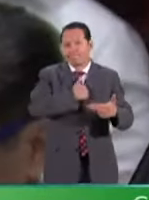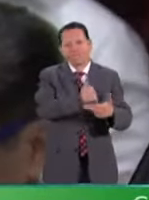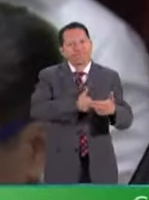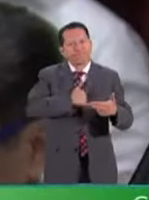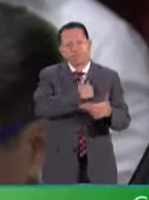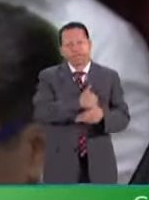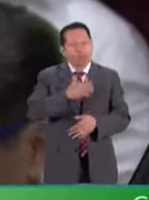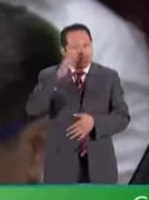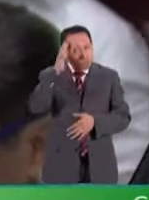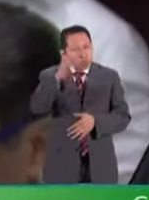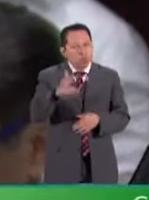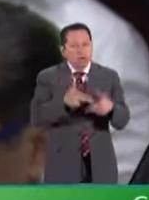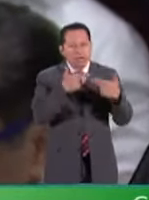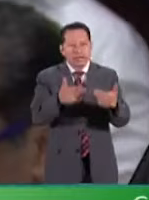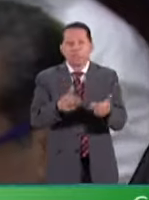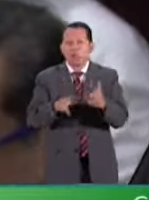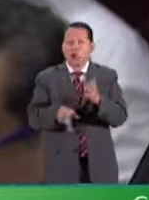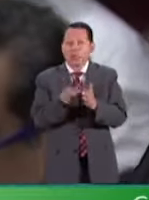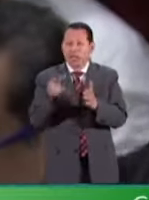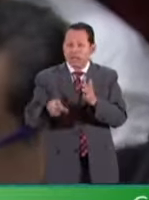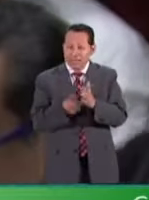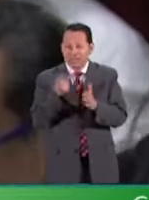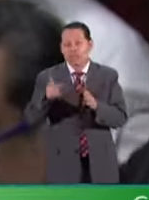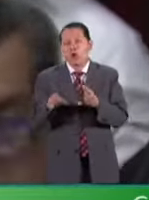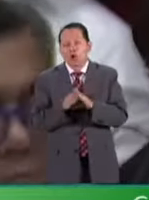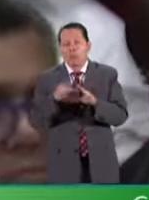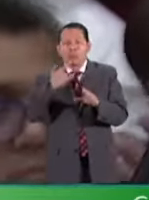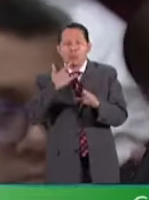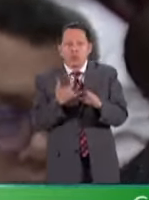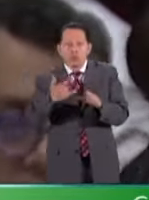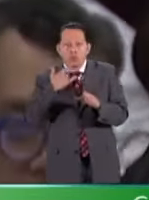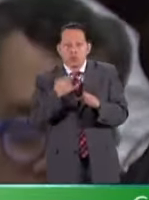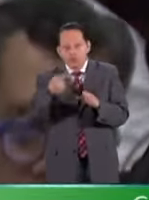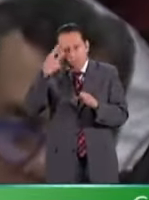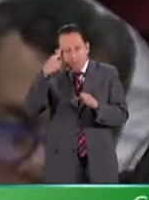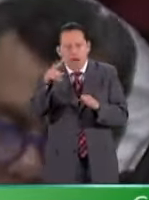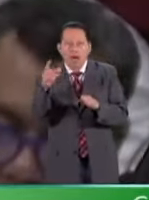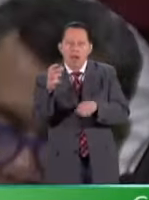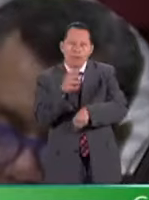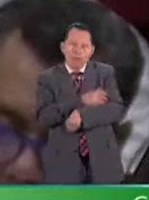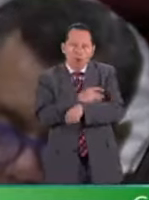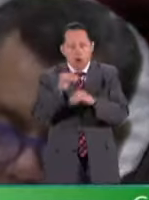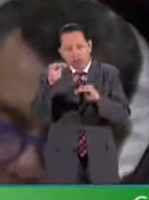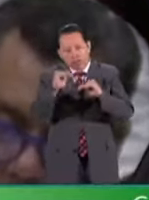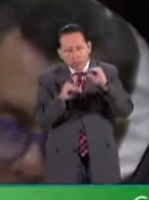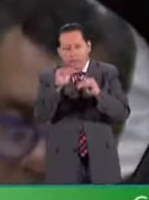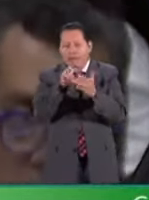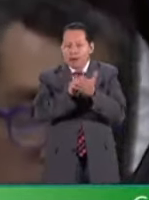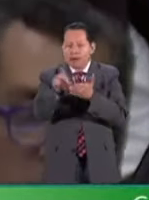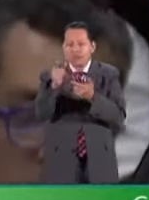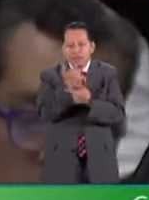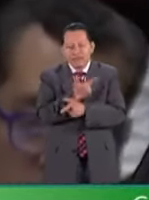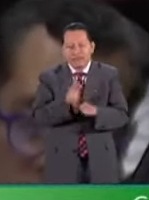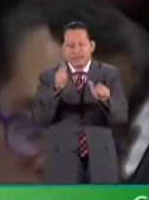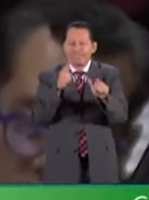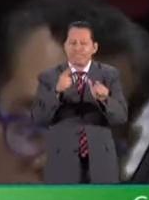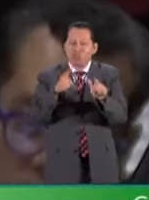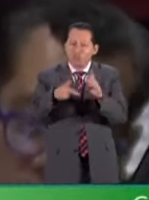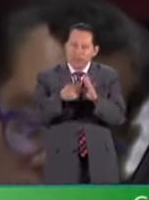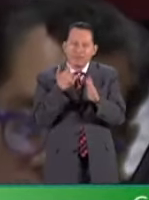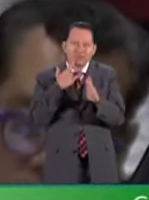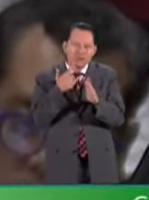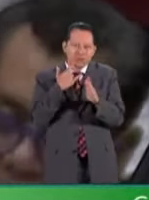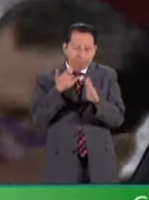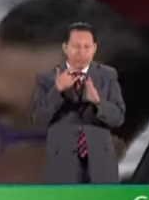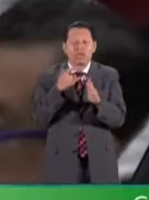futuras que deberán reiniciar la lucha por ibos entre poderes derechos y libertades José María